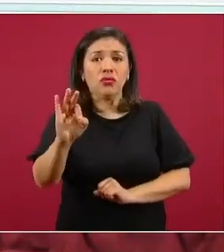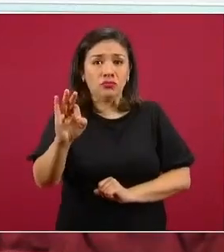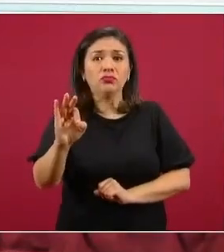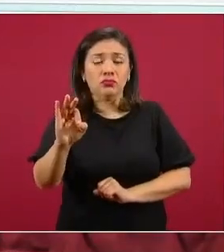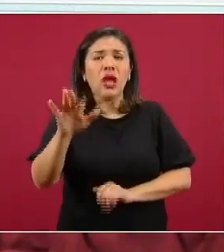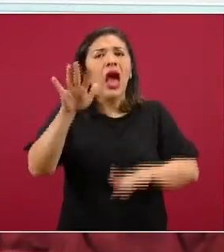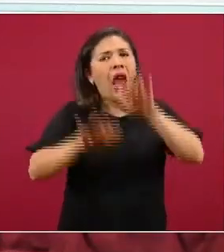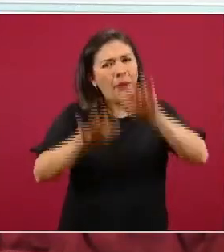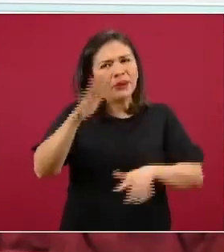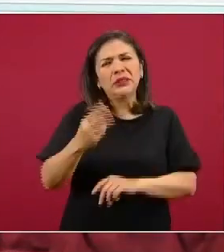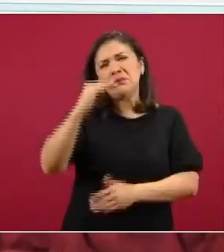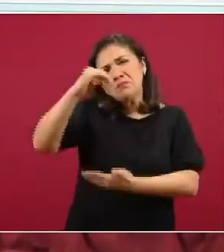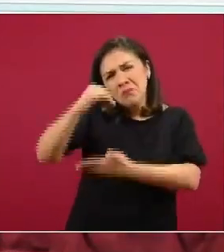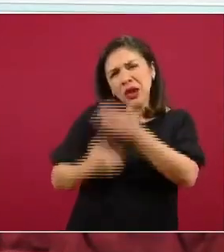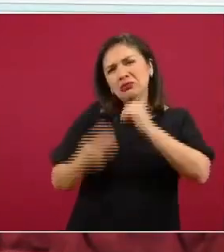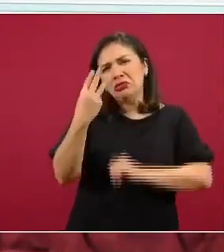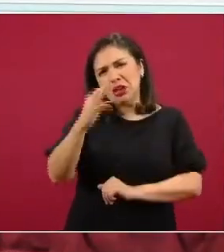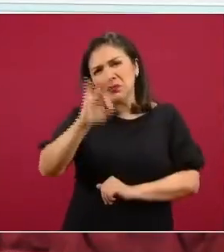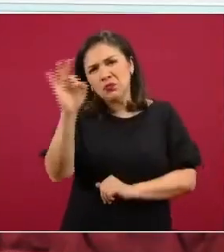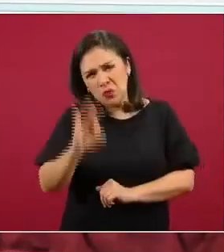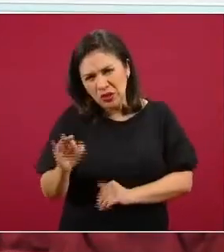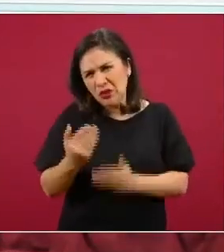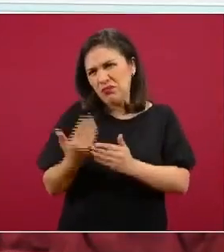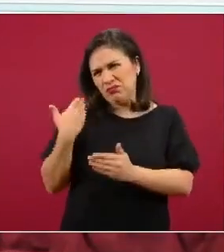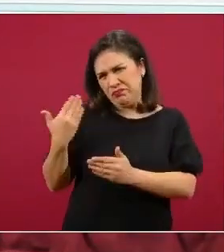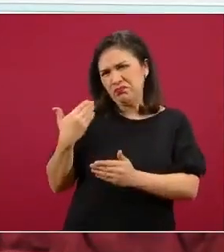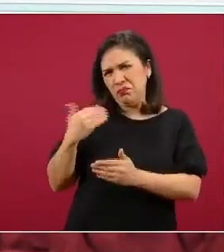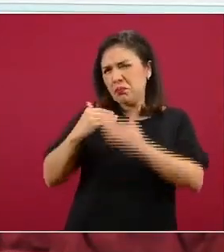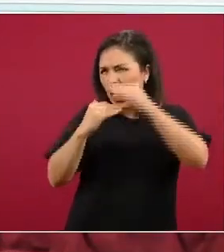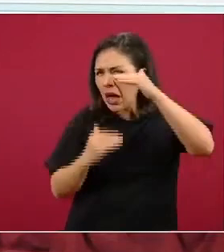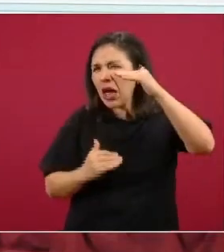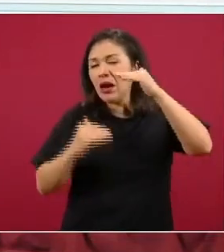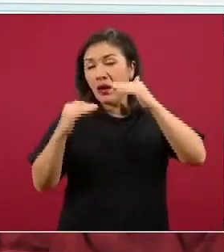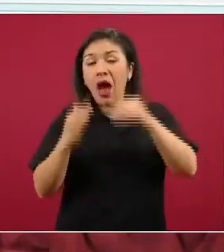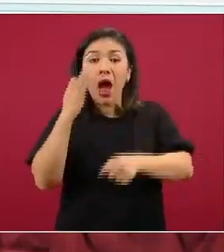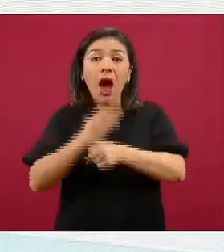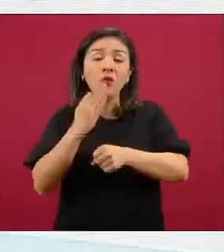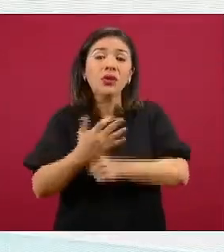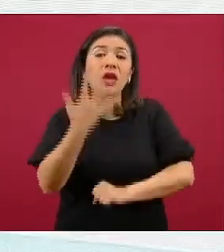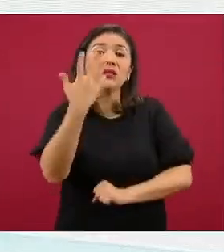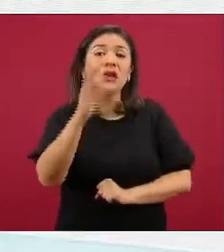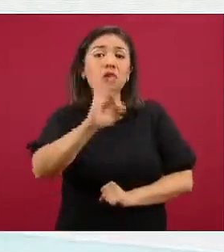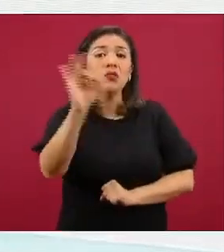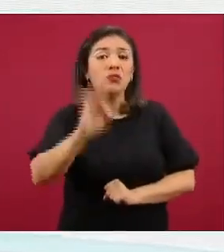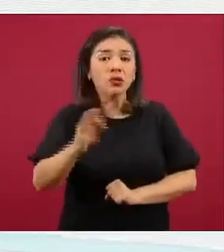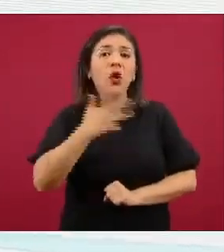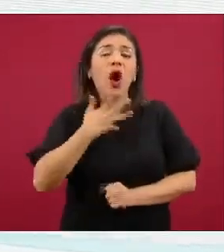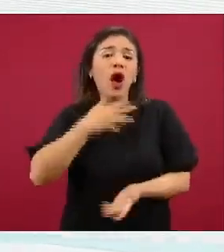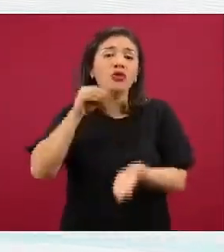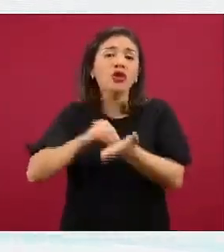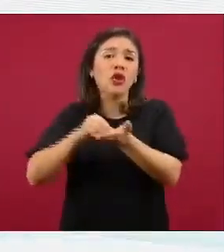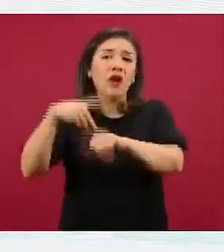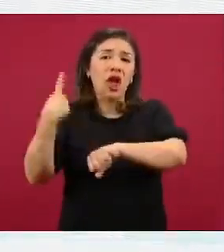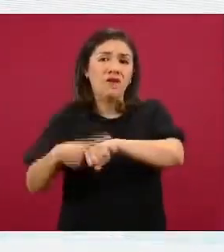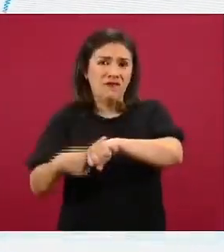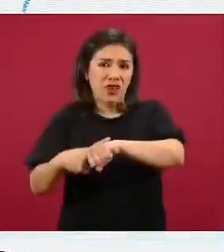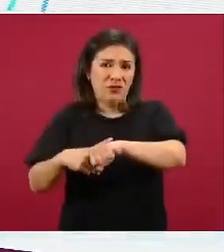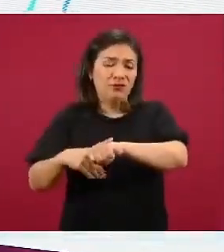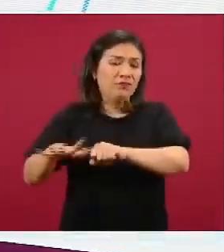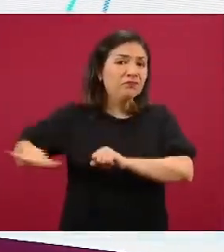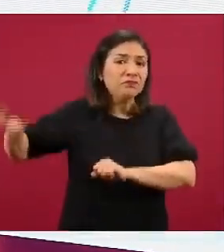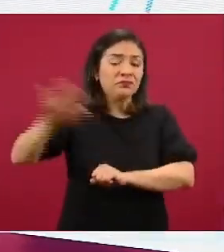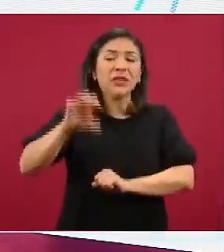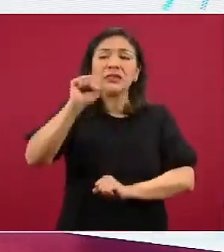hasta el 3% en ciertos momentos cuando estuvo más baja, pero actualmente es el 5% de los casos,